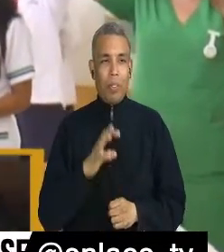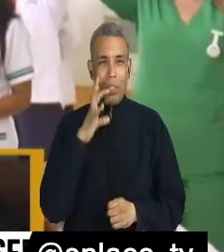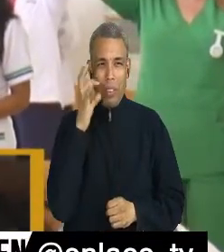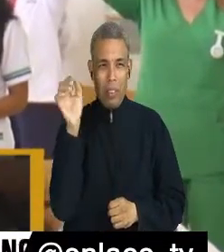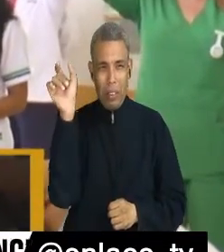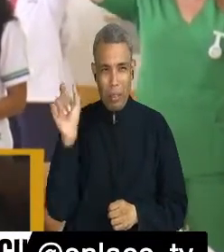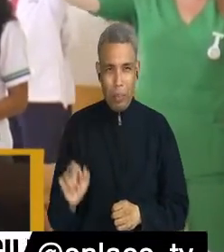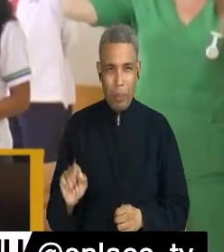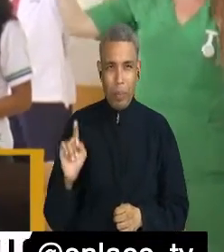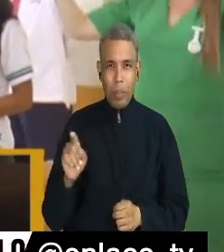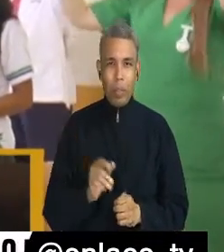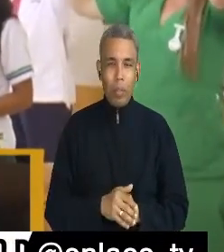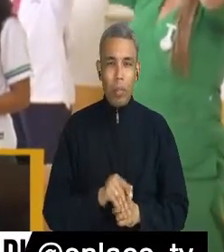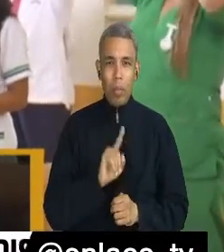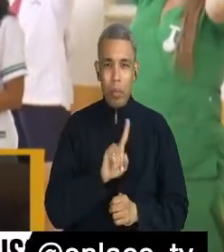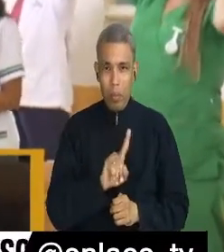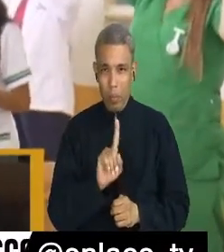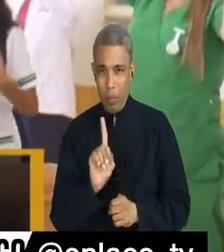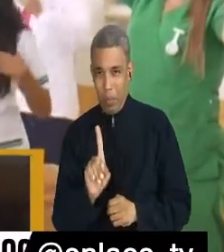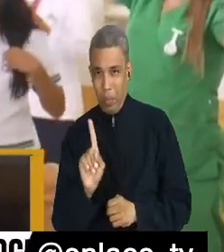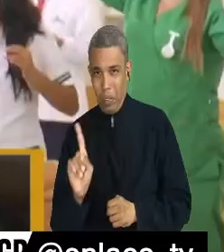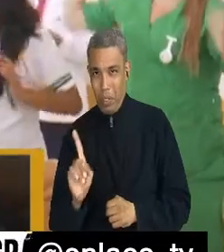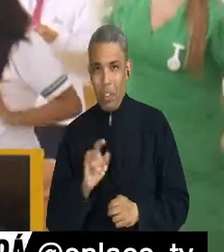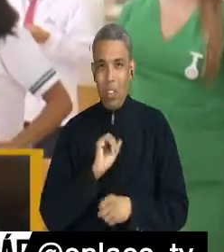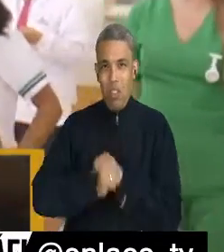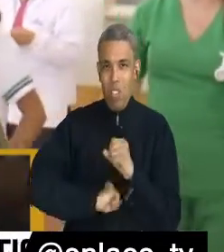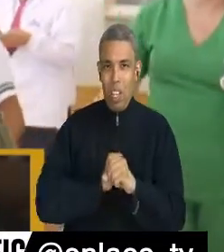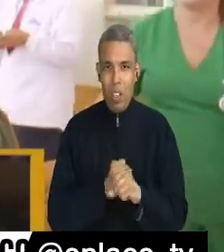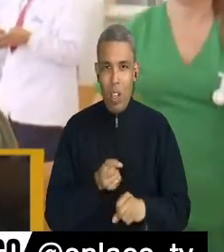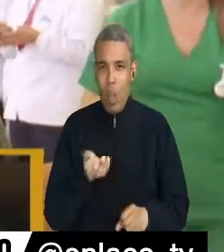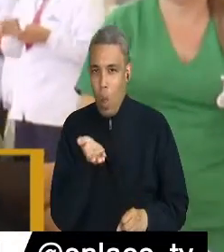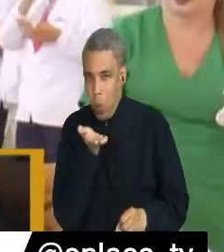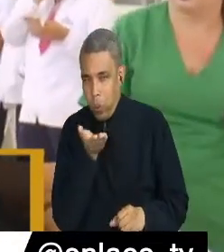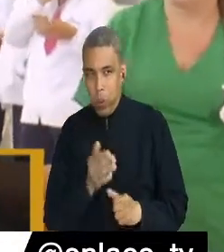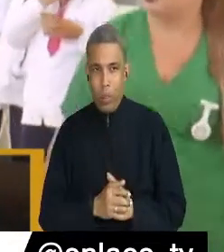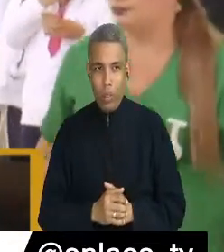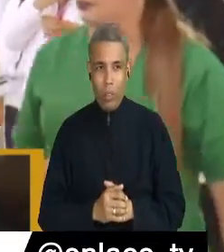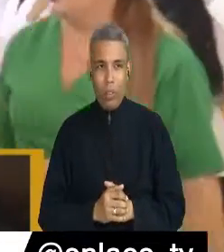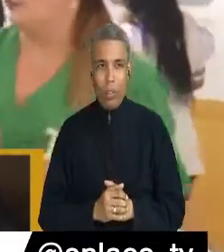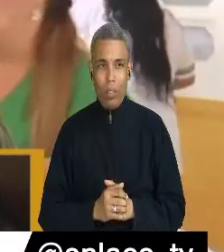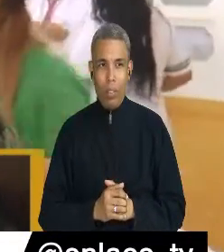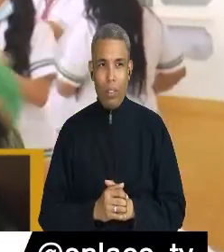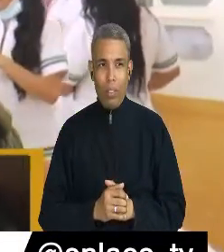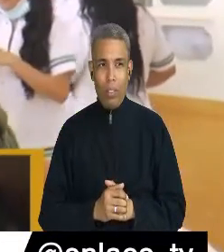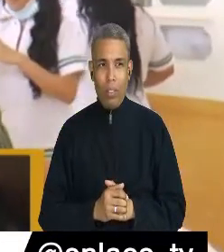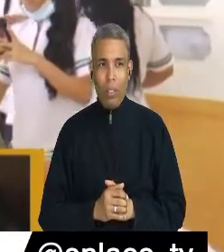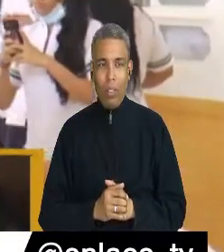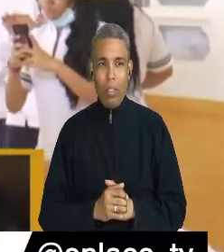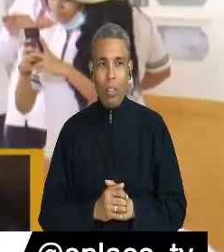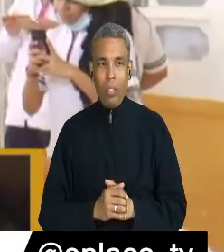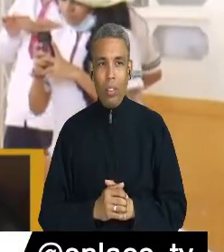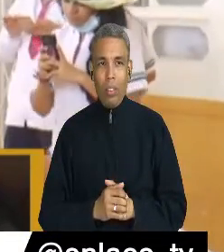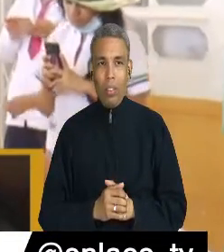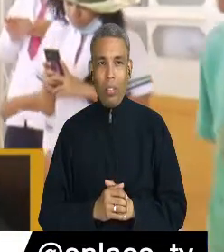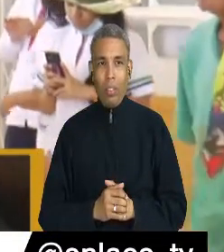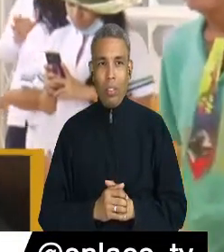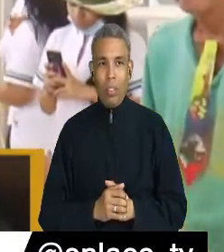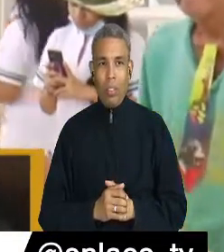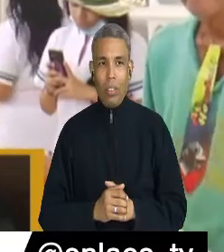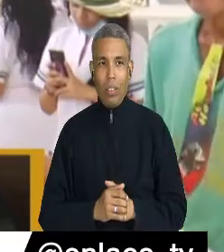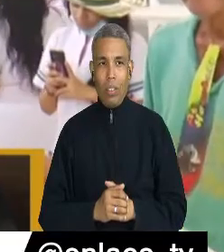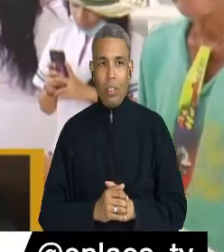110 años para la fecha 11 de noviembre del 2017 cumple los 111 años pues el cual ahorita en ese